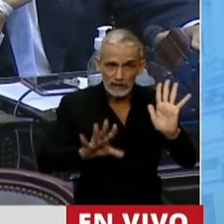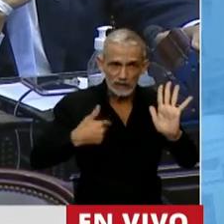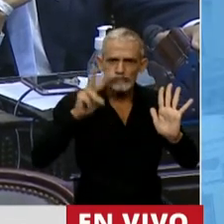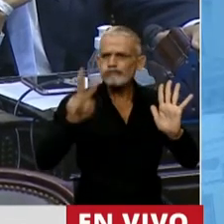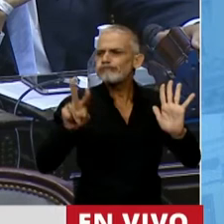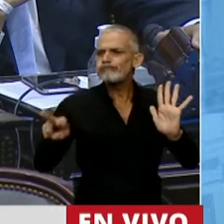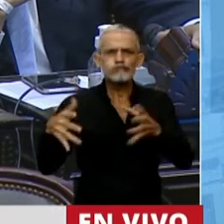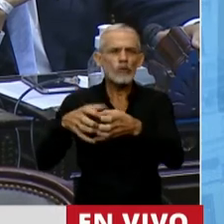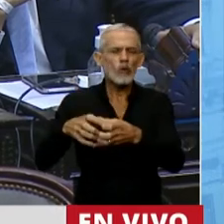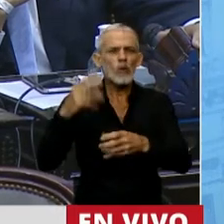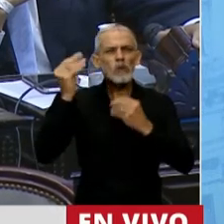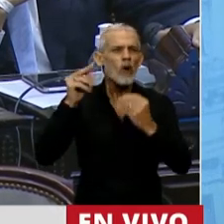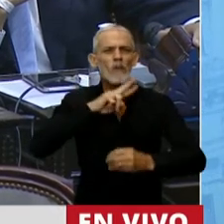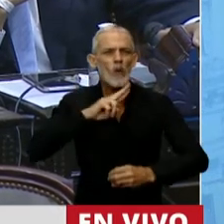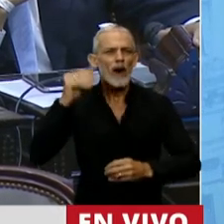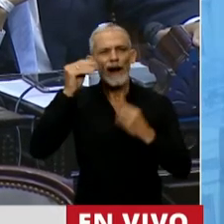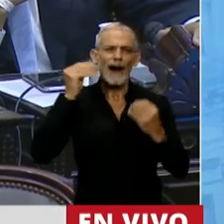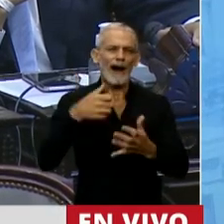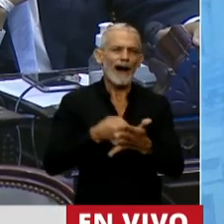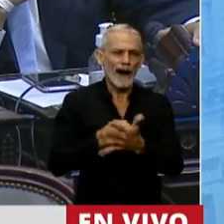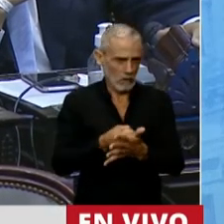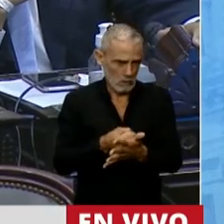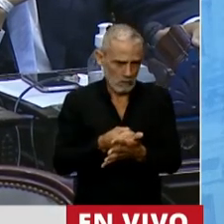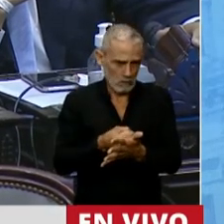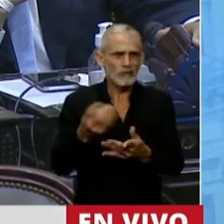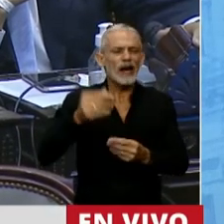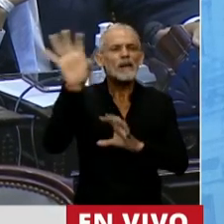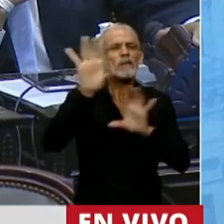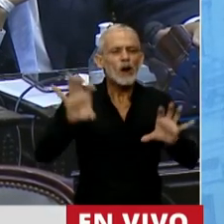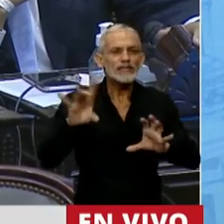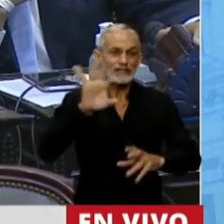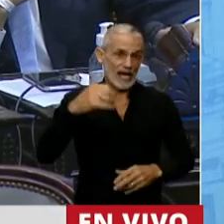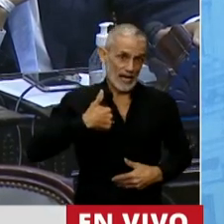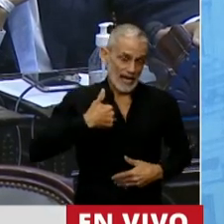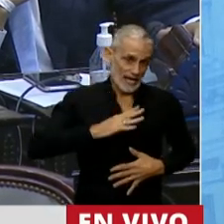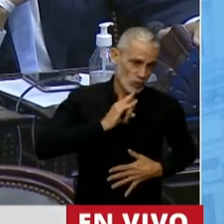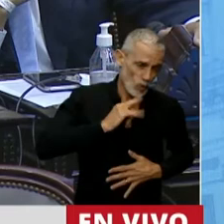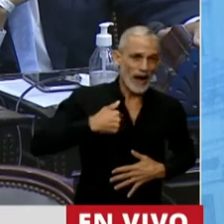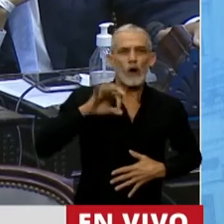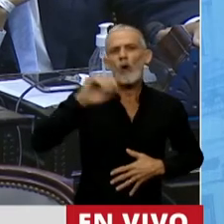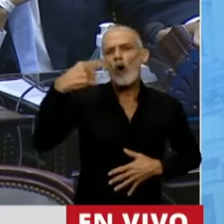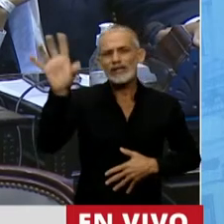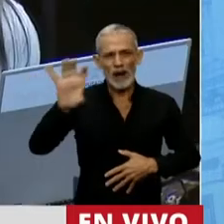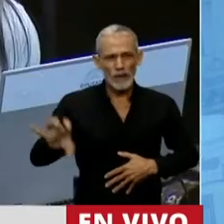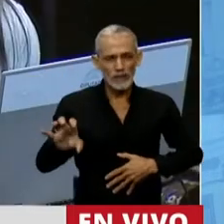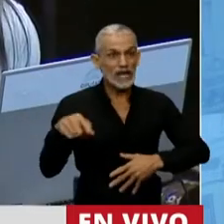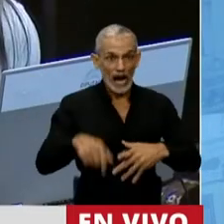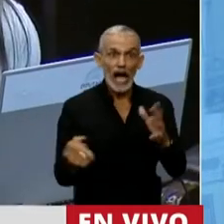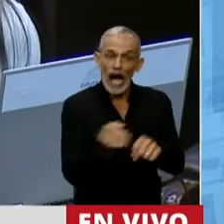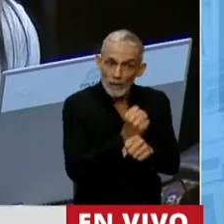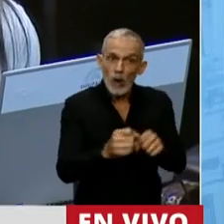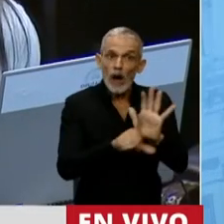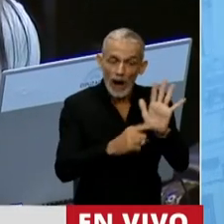colectivos de mujeres que se preocupen para que mi provincia y en otras provincias de la argentina muchas de las cosas que acá sancionamos